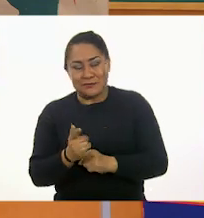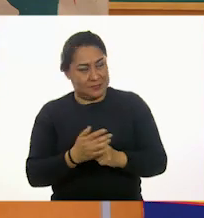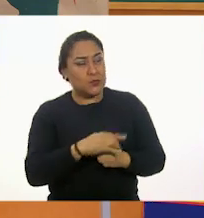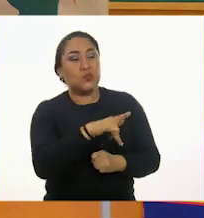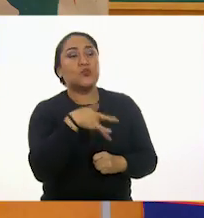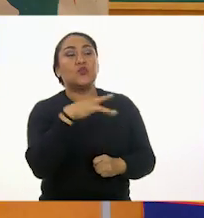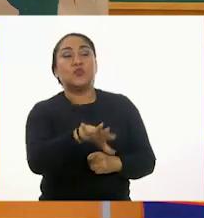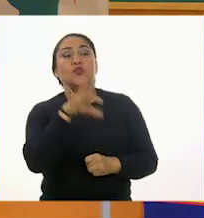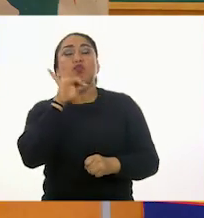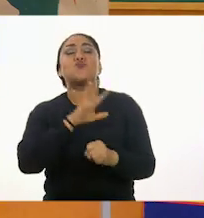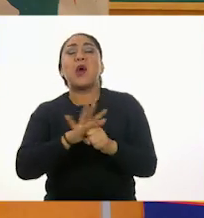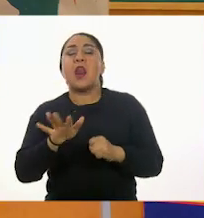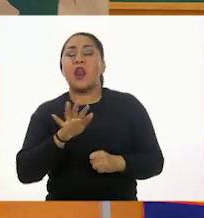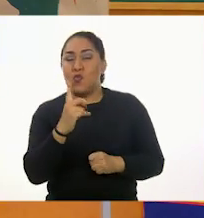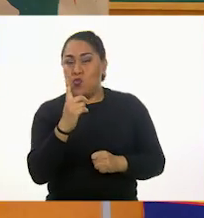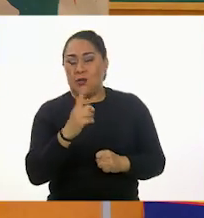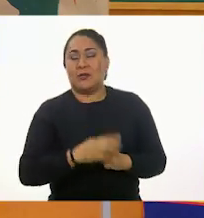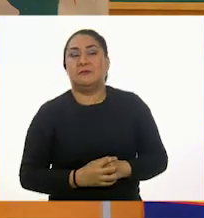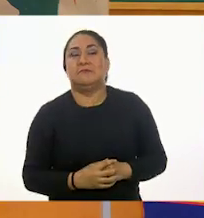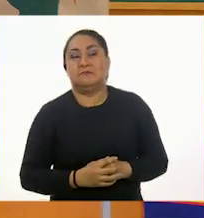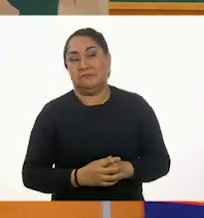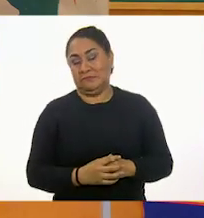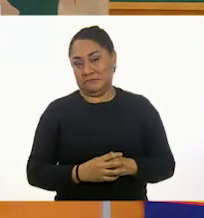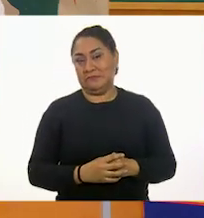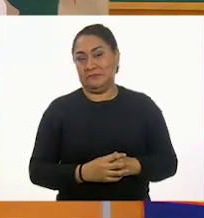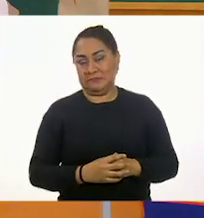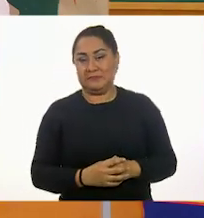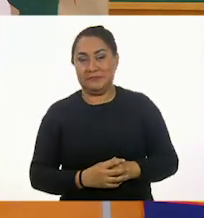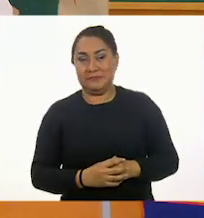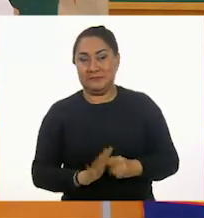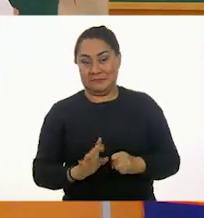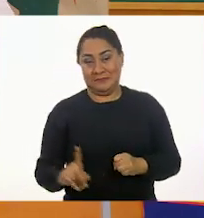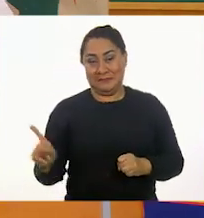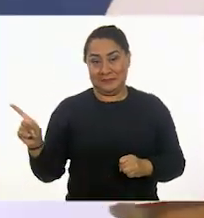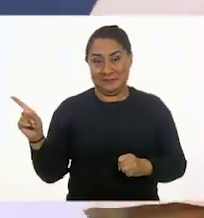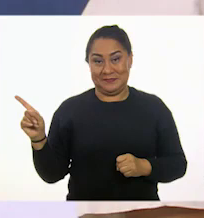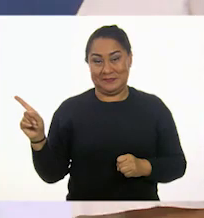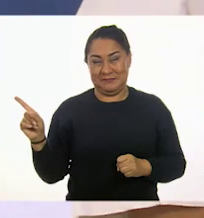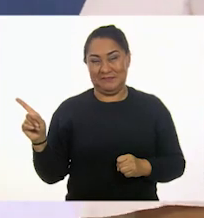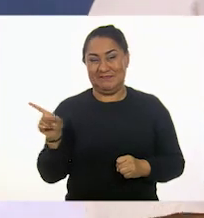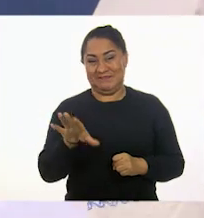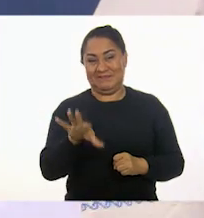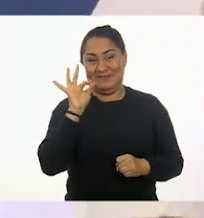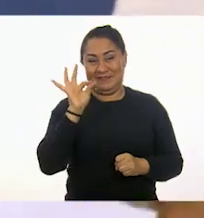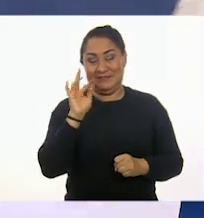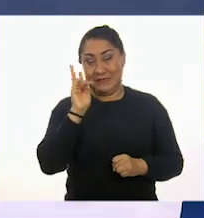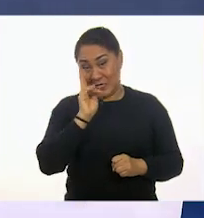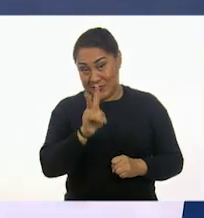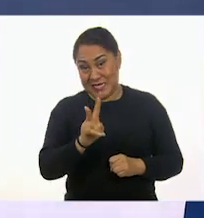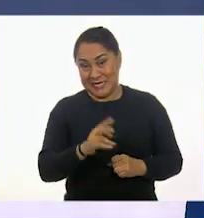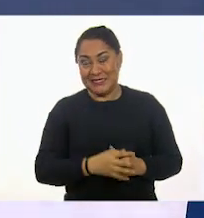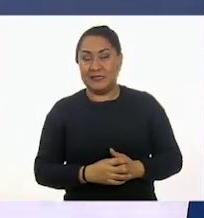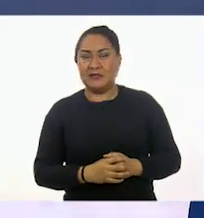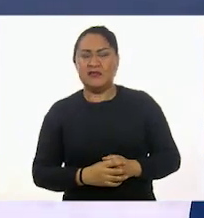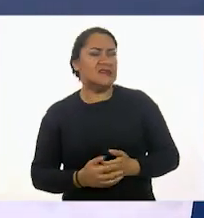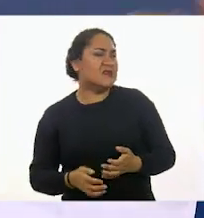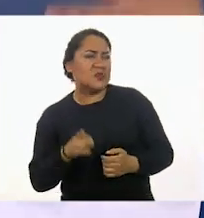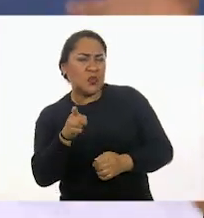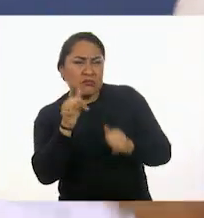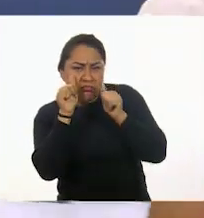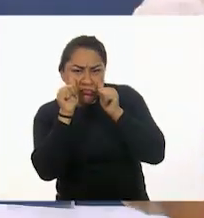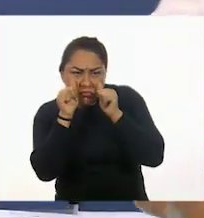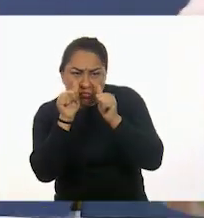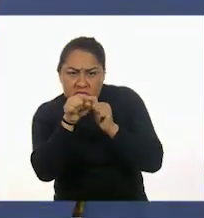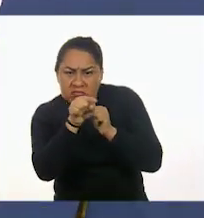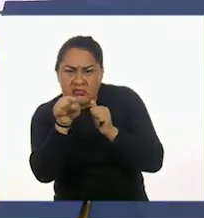piezas. A ver, ¿qué tal esta? A ver, ahí. ¡Charán! Ah, ¿qué pueden observar?